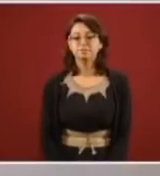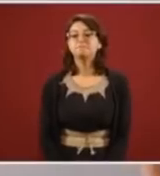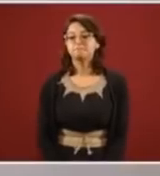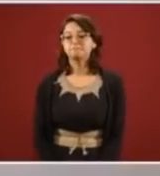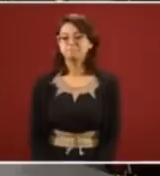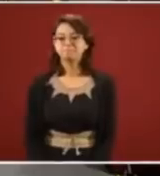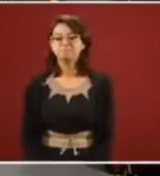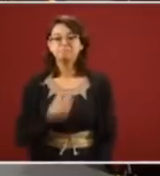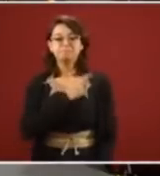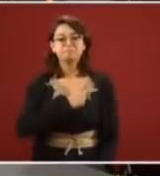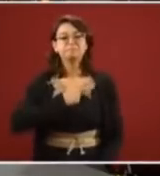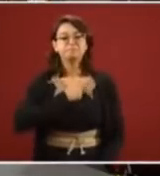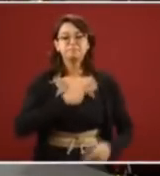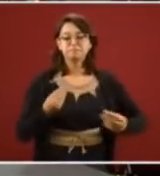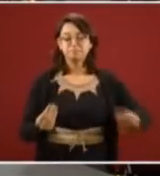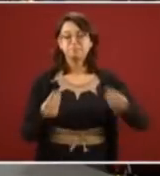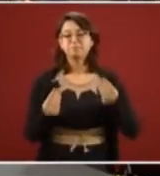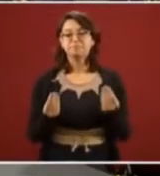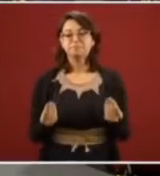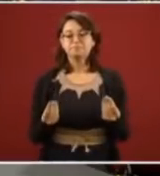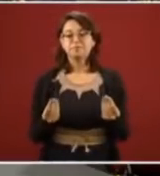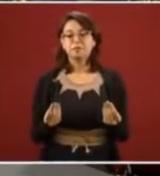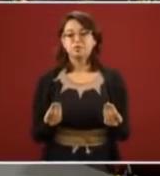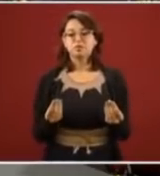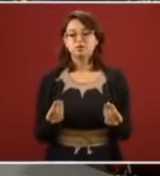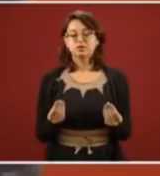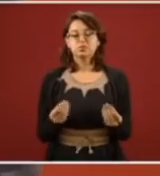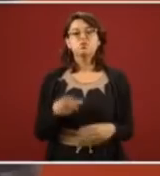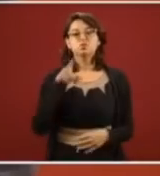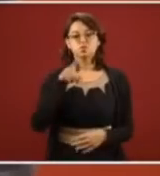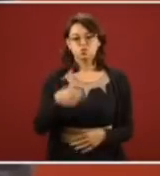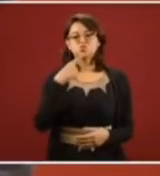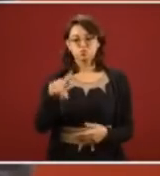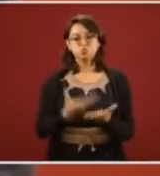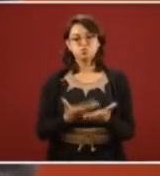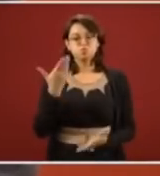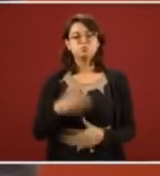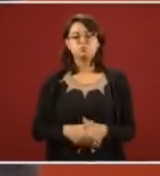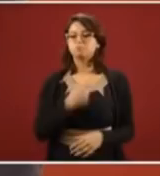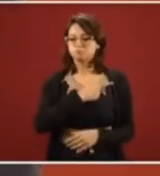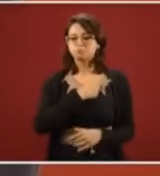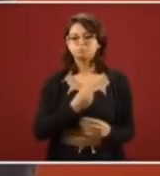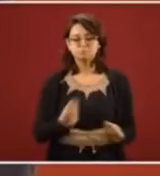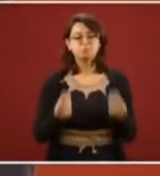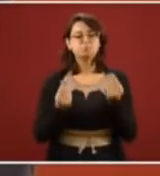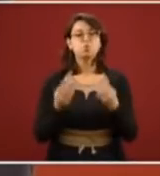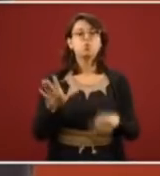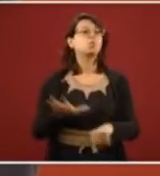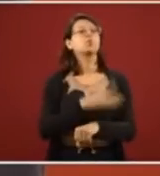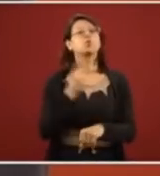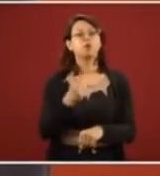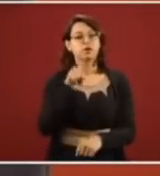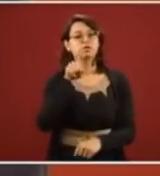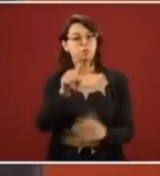mucho, ¿sí?, tu denuncia. Gracias. Porque está bien